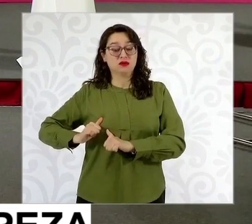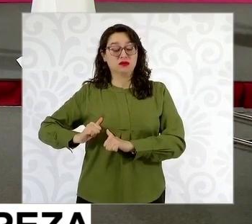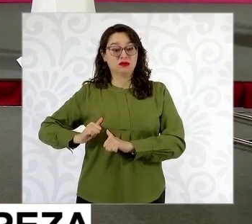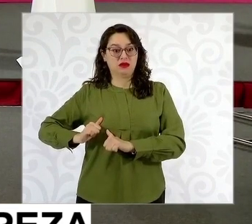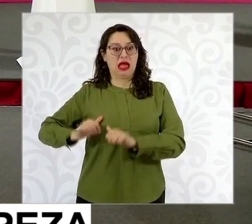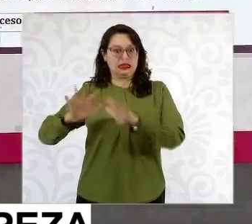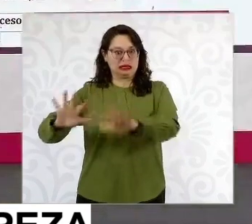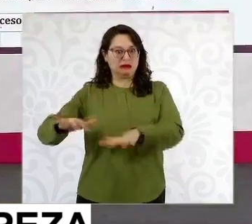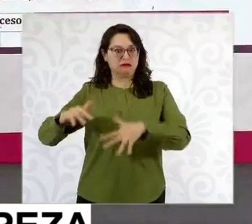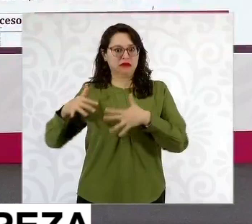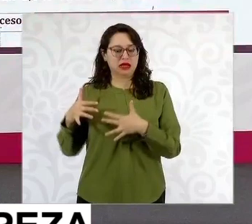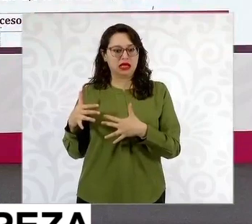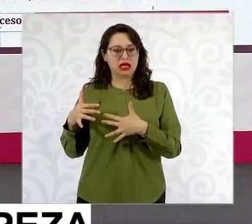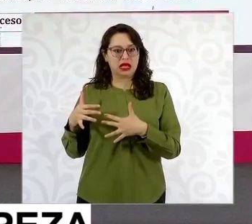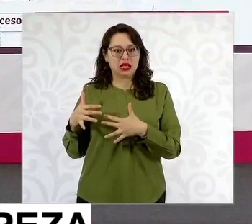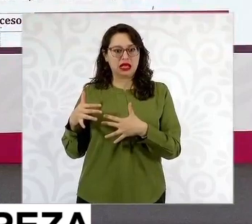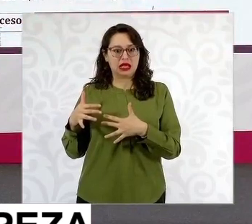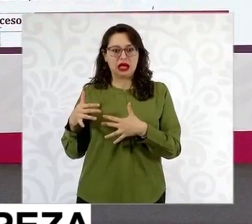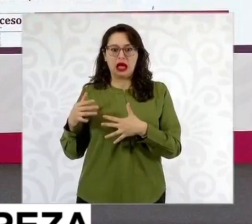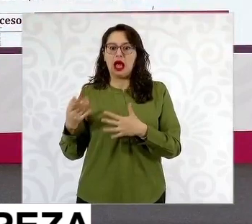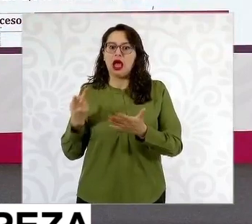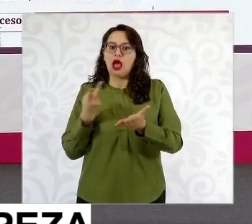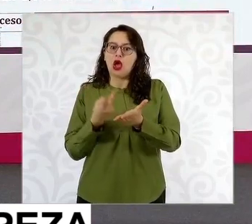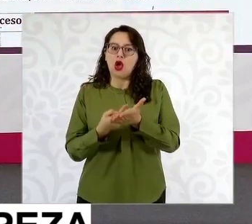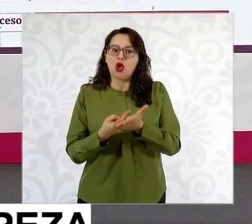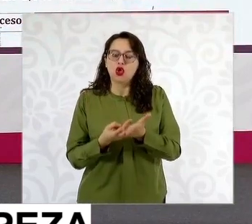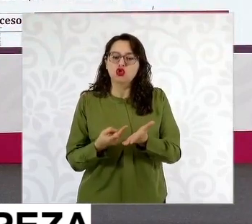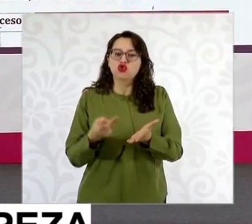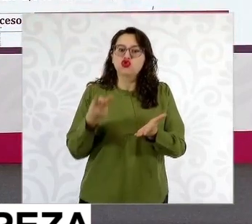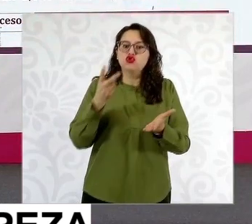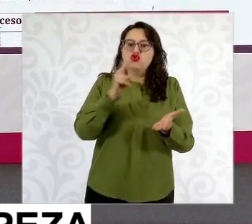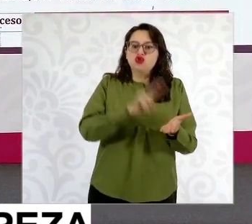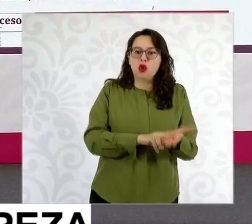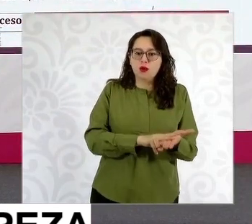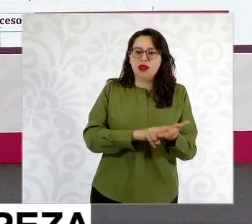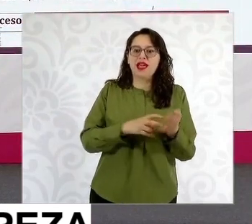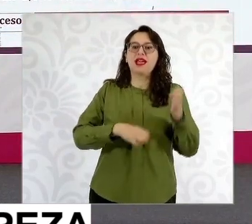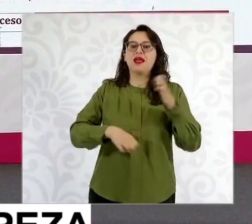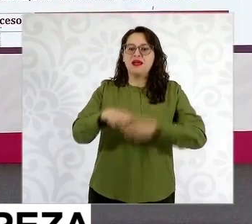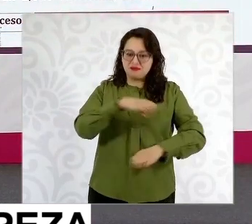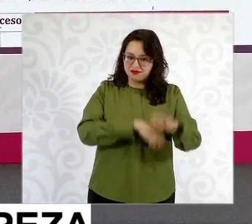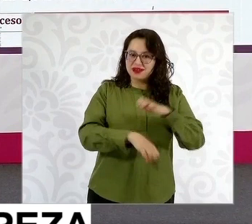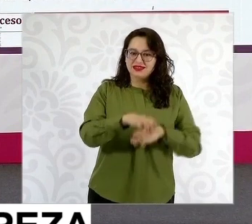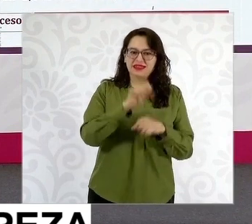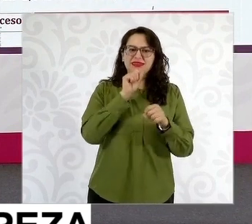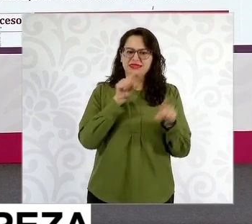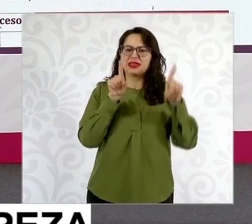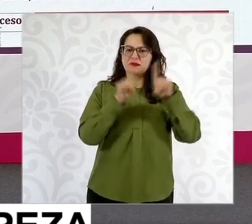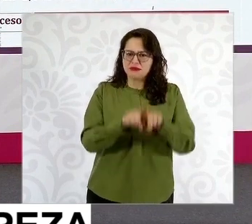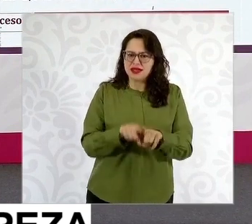General, y forma parte desde el sector empresarial.